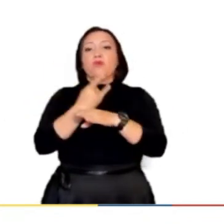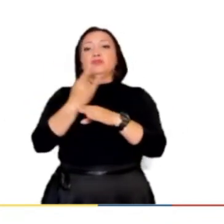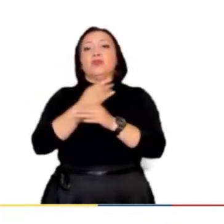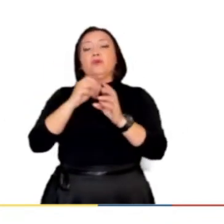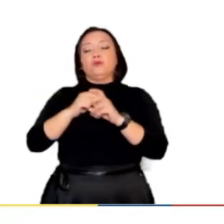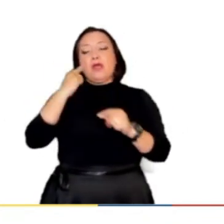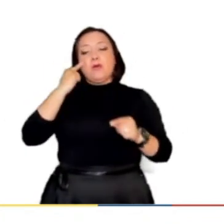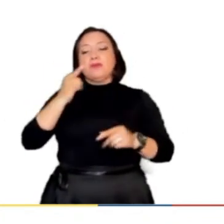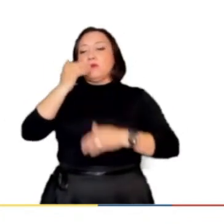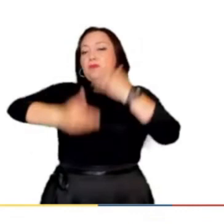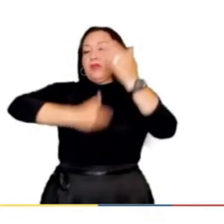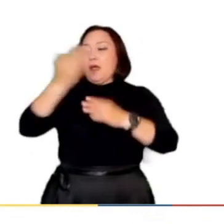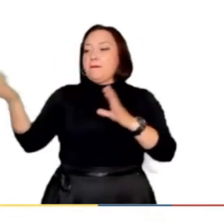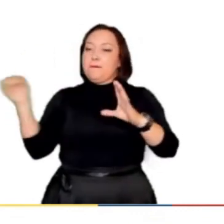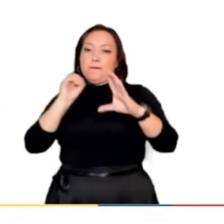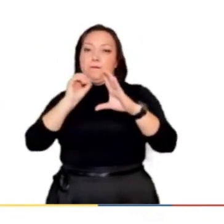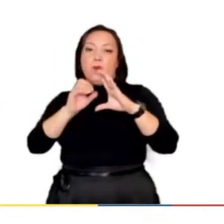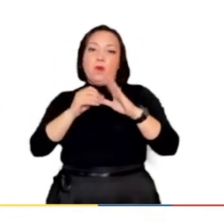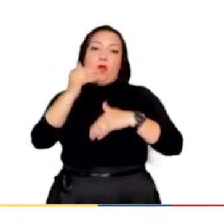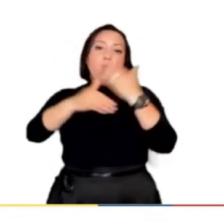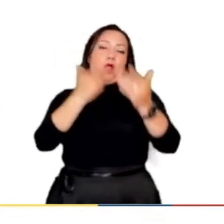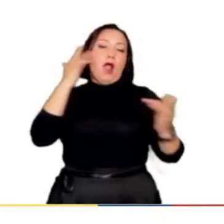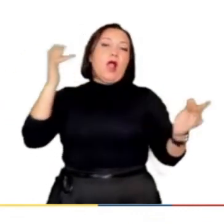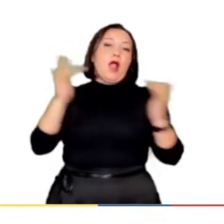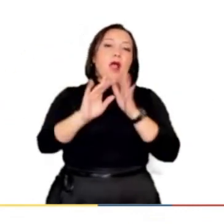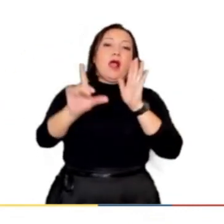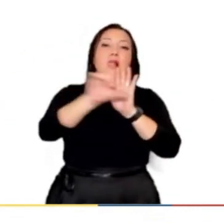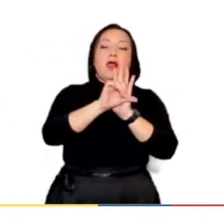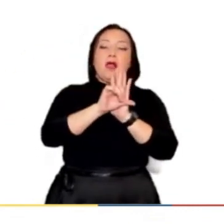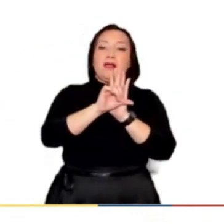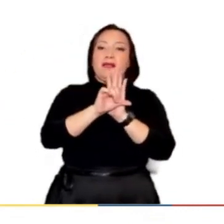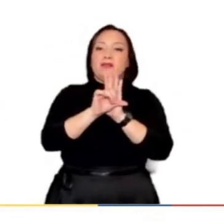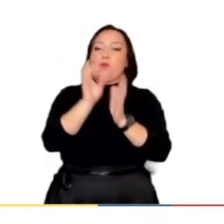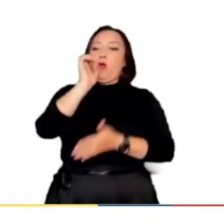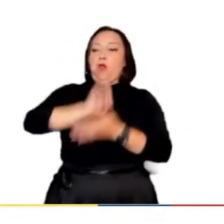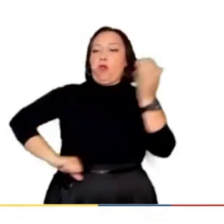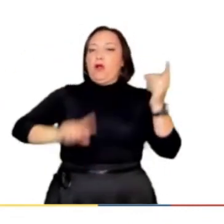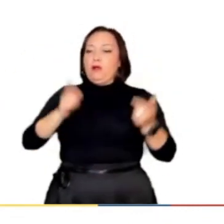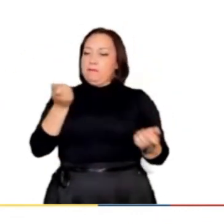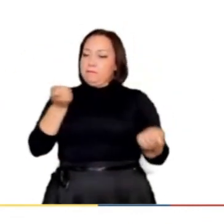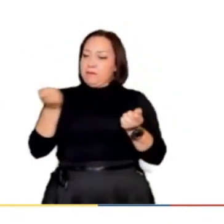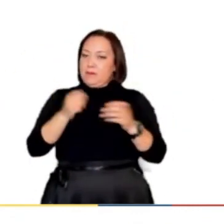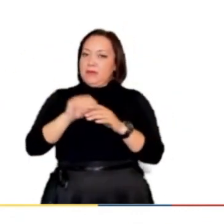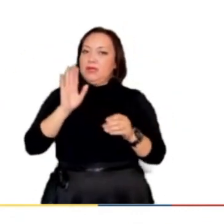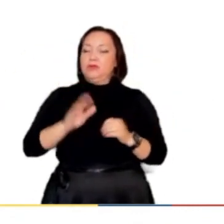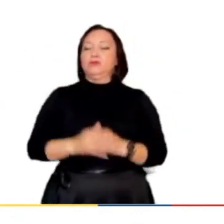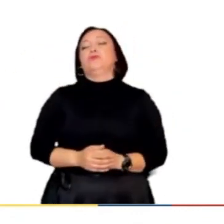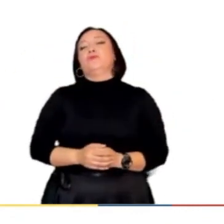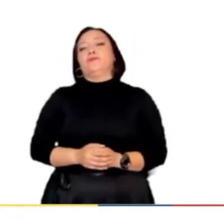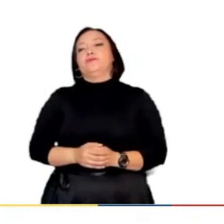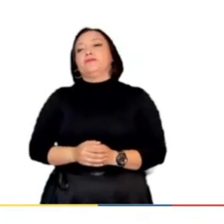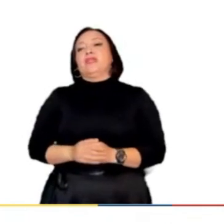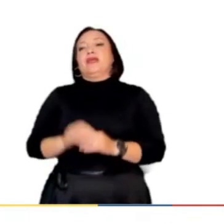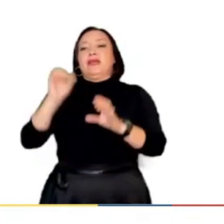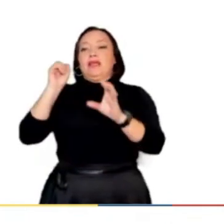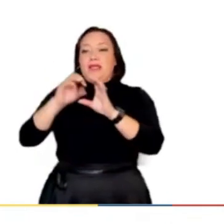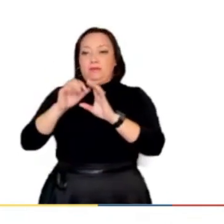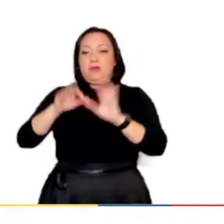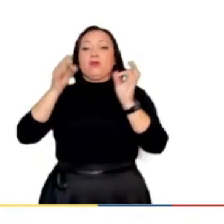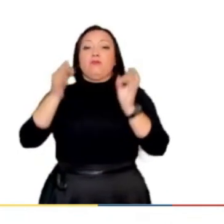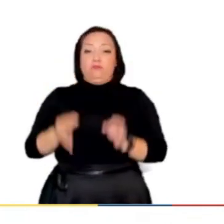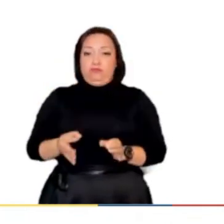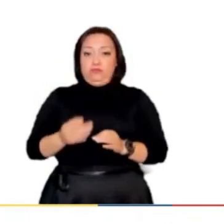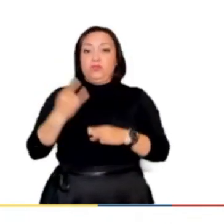canalización de fondos derivados de conducta o ocultamiento de fondos, es decir, El banco sí se utiliza